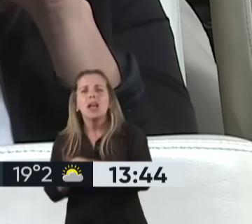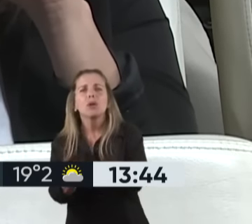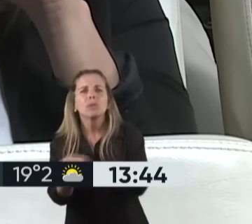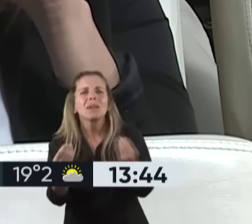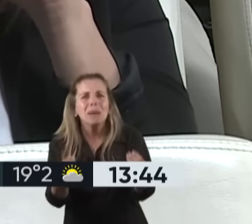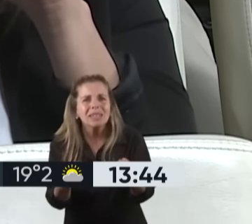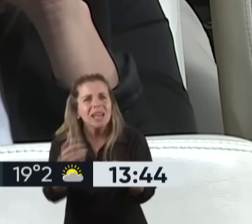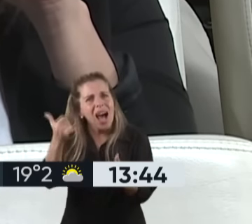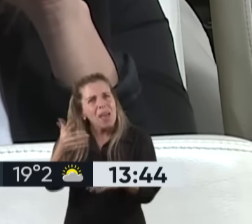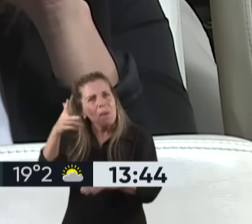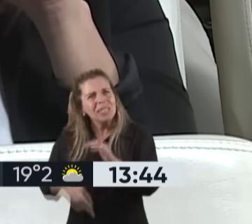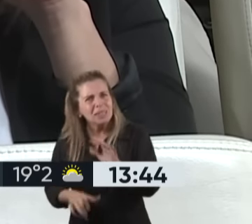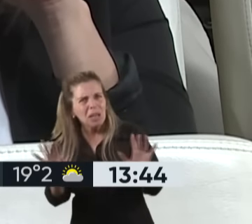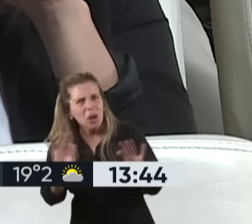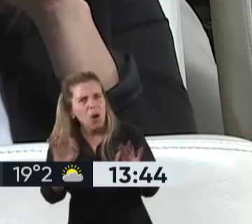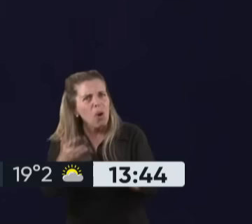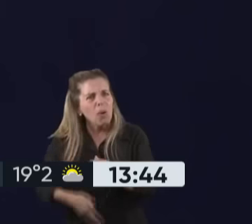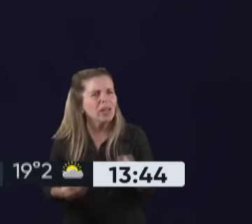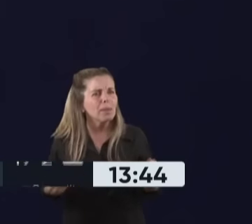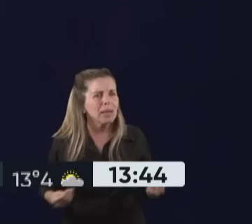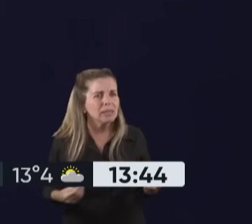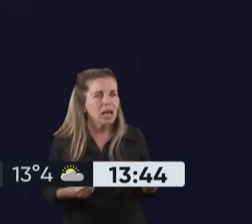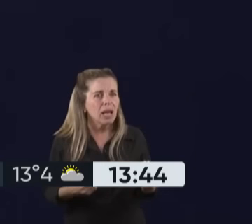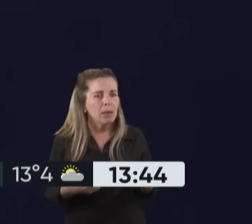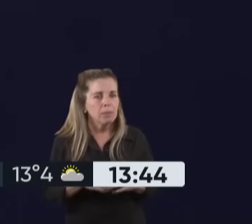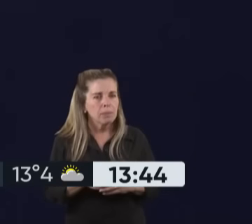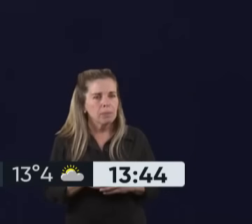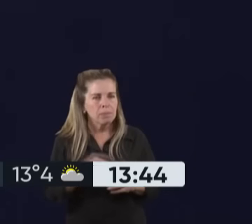también, lo van a poder investigar. ¿Es imprescriptible, Mary?